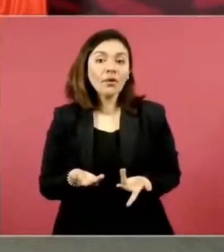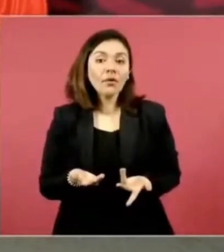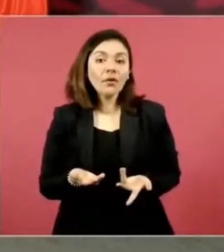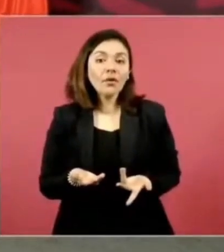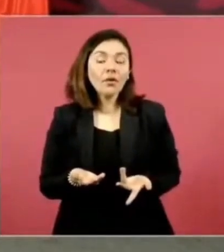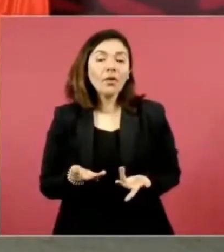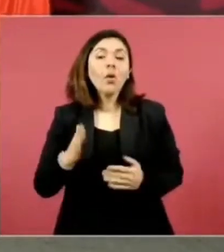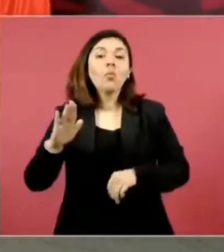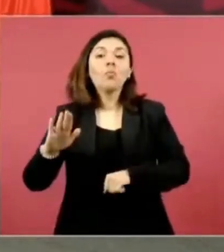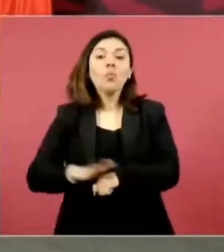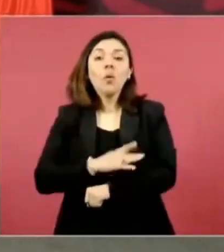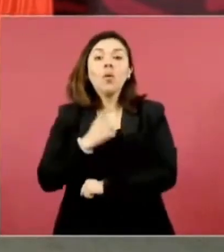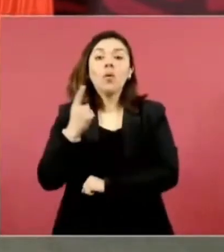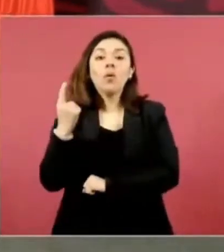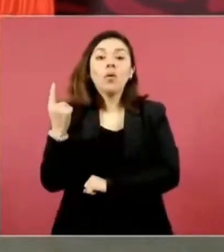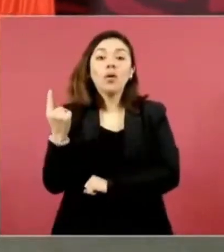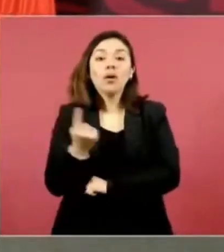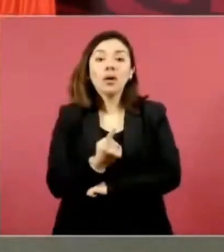la capacidad